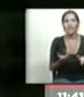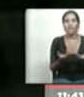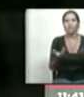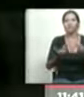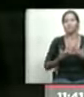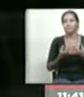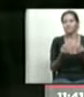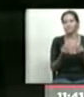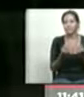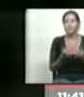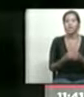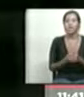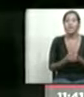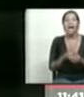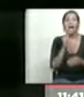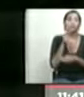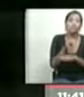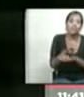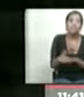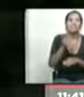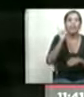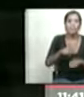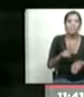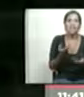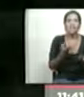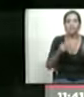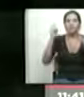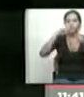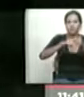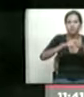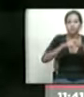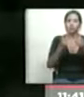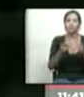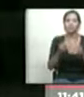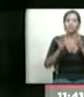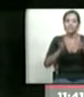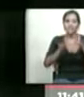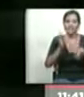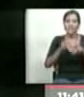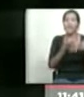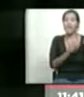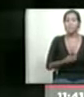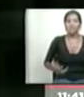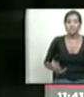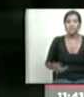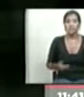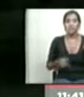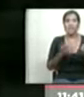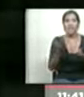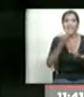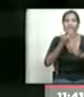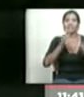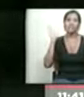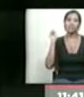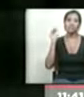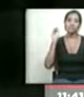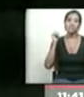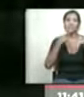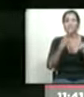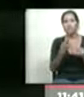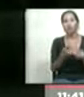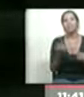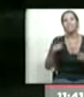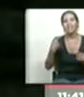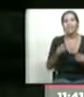sobornos de Odebrecht. Acusaciones a las que también estaba vinculado su exsecretario de la presidencia. En la carta de despedida que dejó, García dijo que